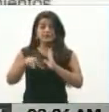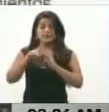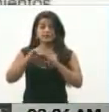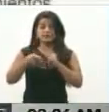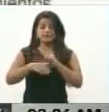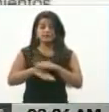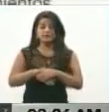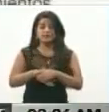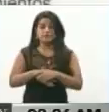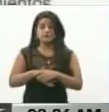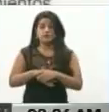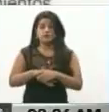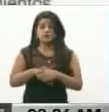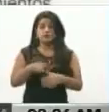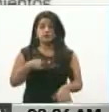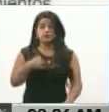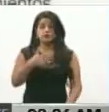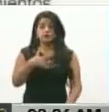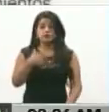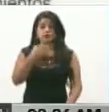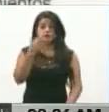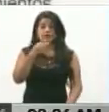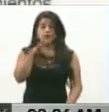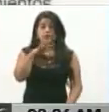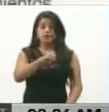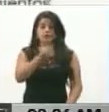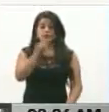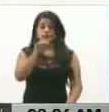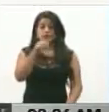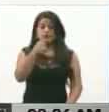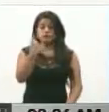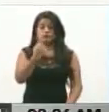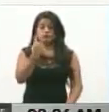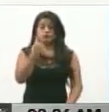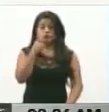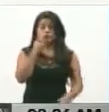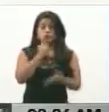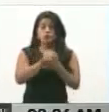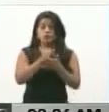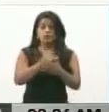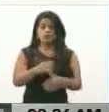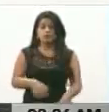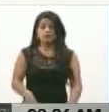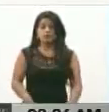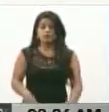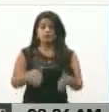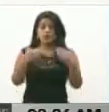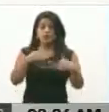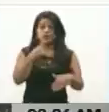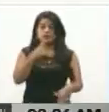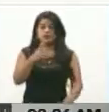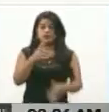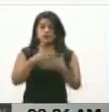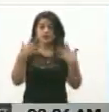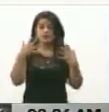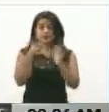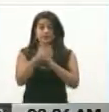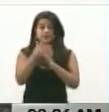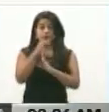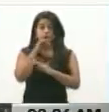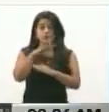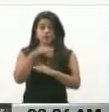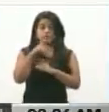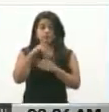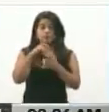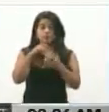¿dónde se puede adquirir los equipos del TDA? Porque solo estaba en periodo de prueba. Efraín Cortés, los grandes acontecimientos históricos son productos de las